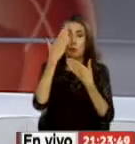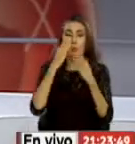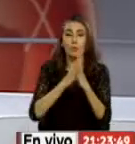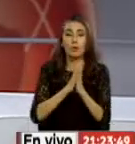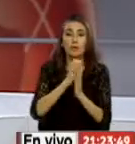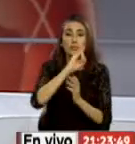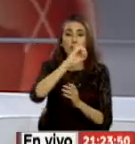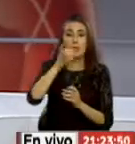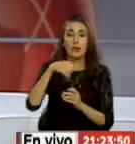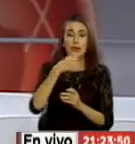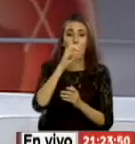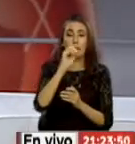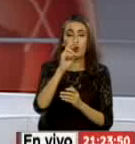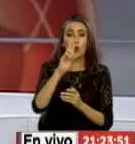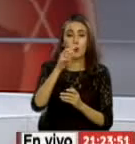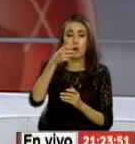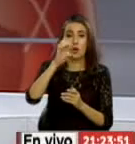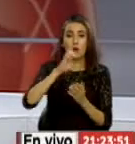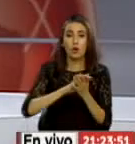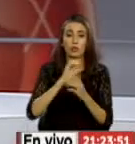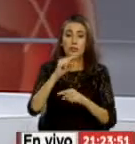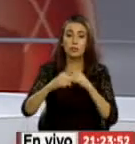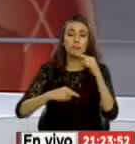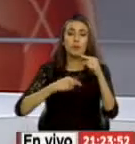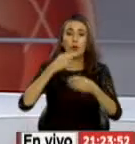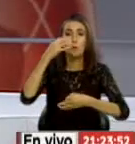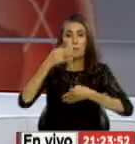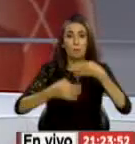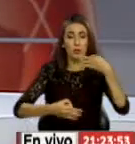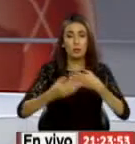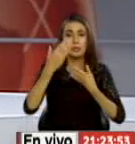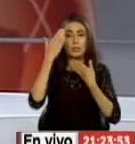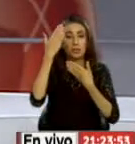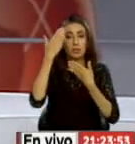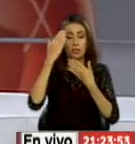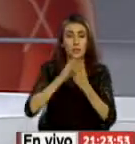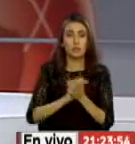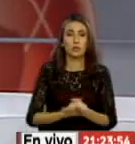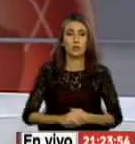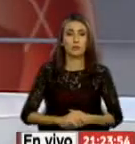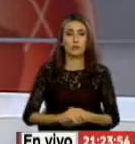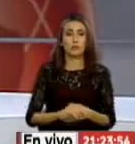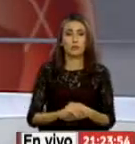de Alianza País, pide que se dé paso al enjuiciamiento político en la Asamblea Nacional.